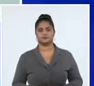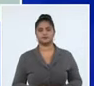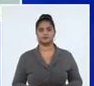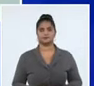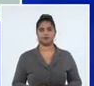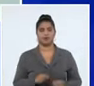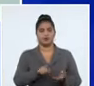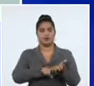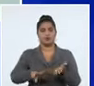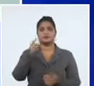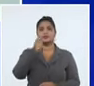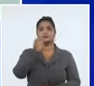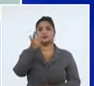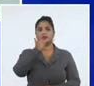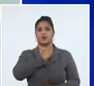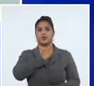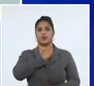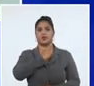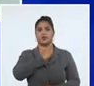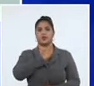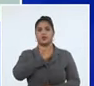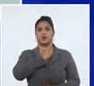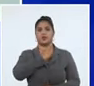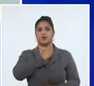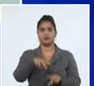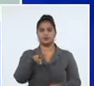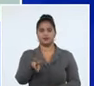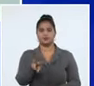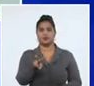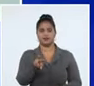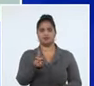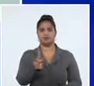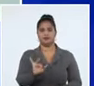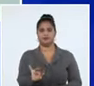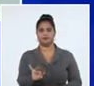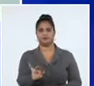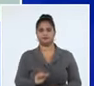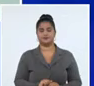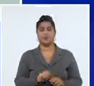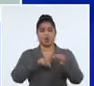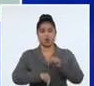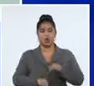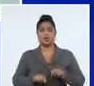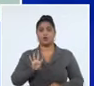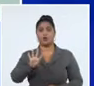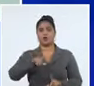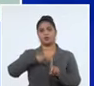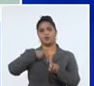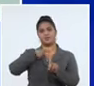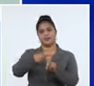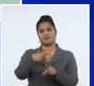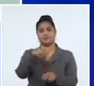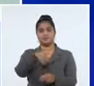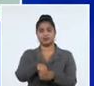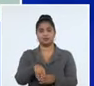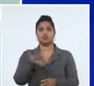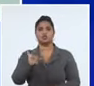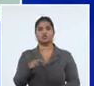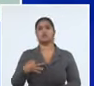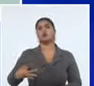de Ciego de Ávila reporta 37 casos, que los reportados el día anterior en 7 de sus 10